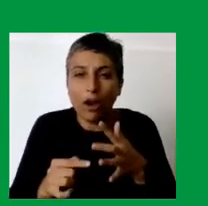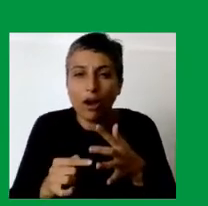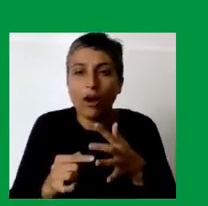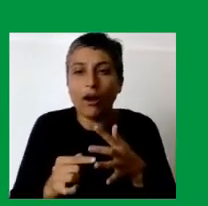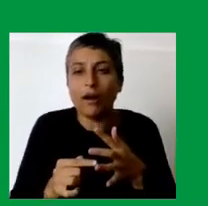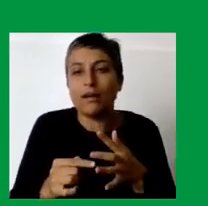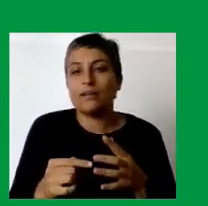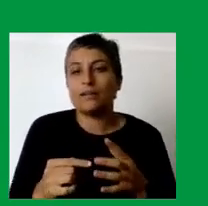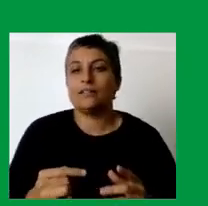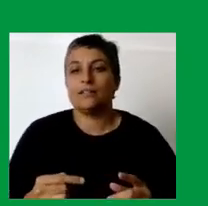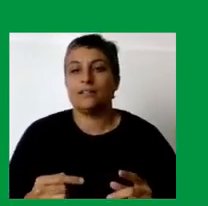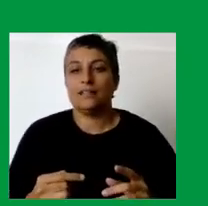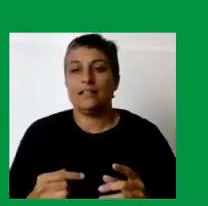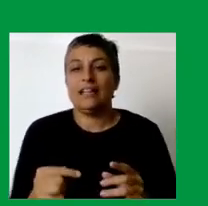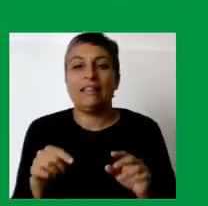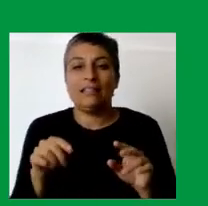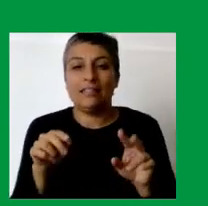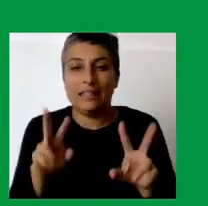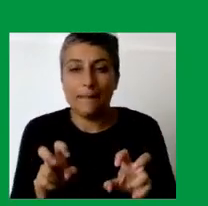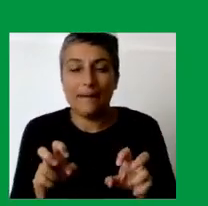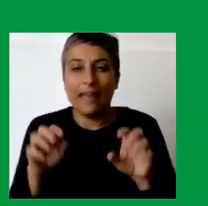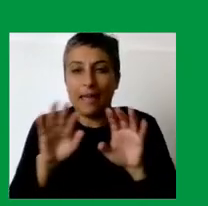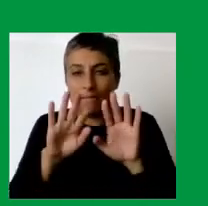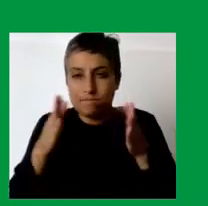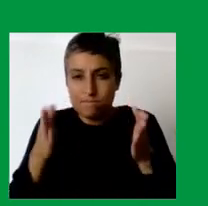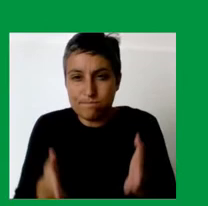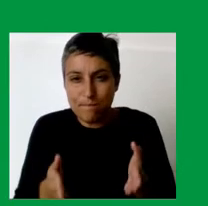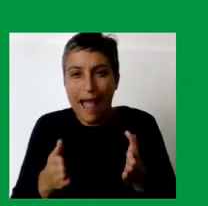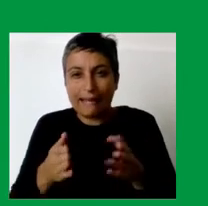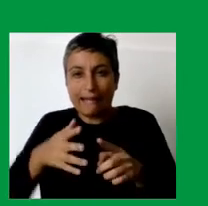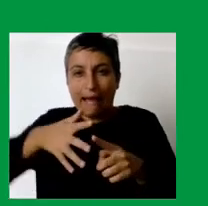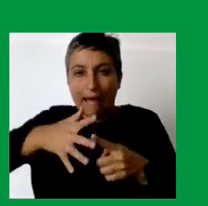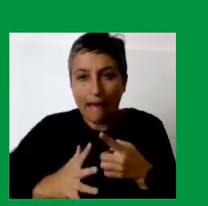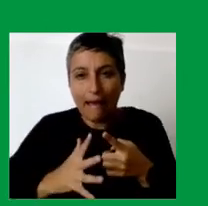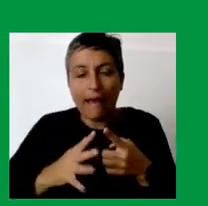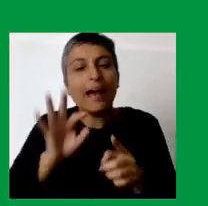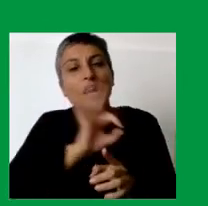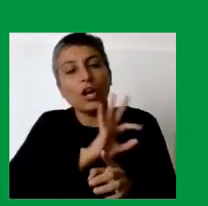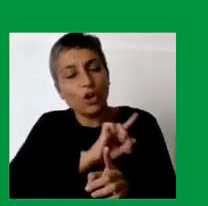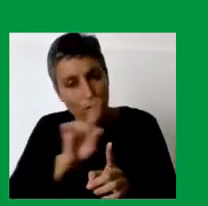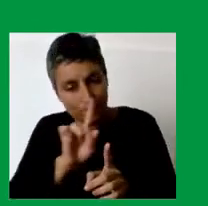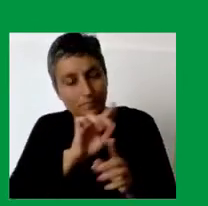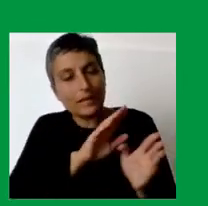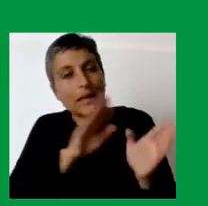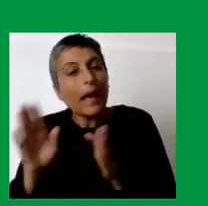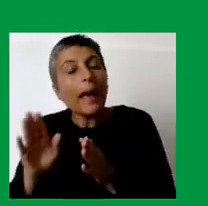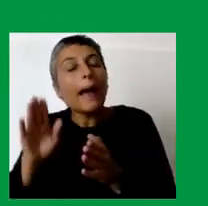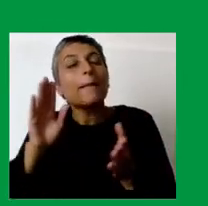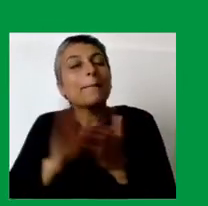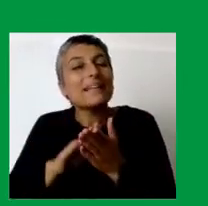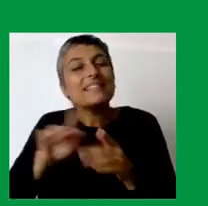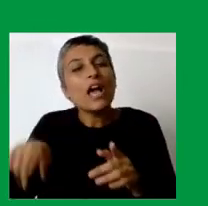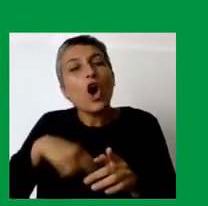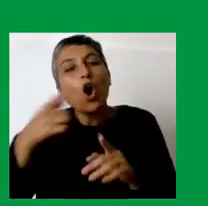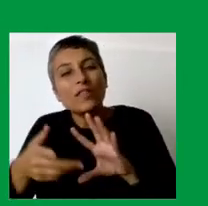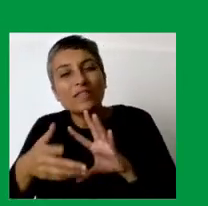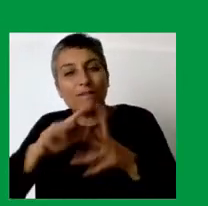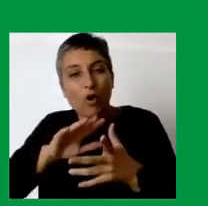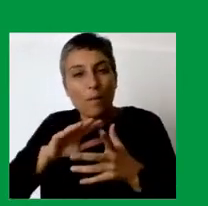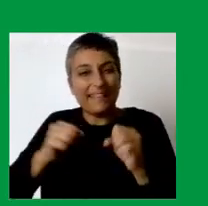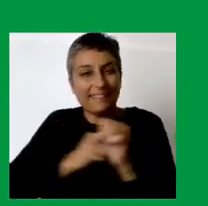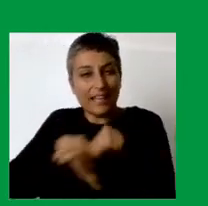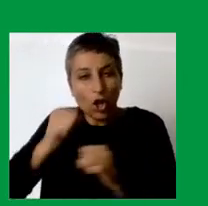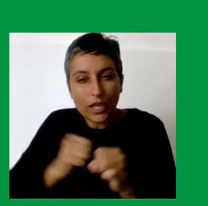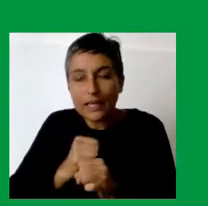los fierros, ¿no? Esto, las máquinas, sino más en la parte blanda de las tecnologías, que